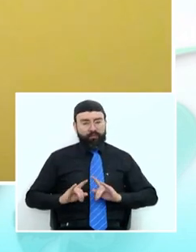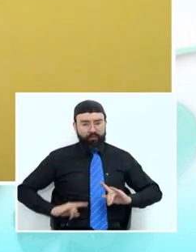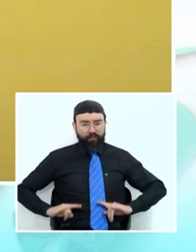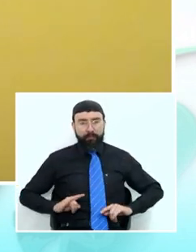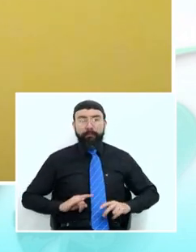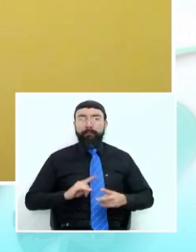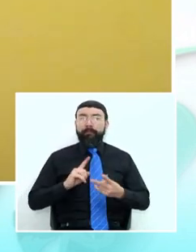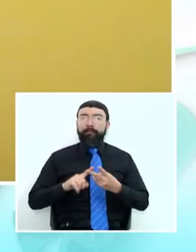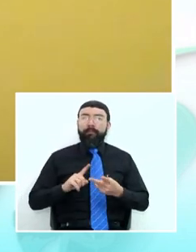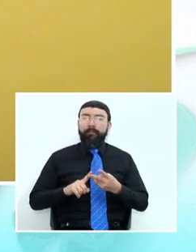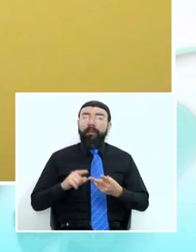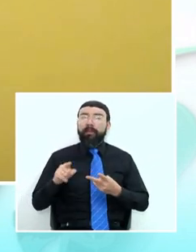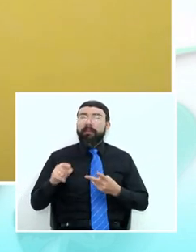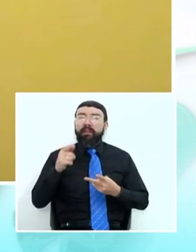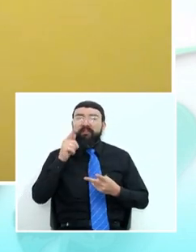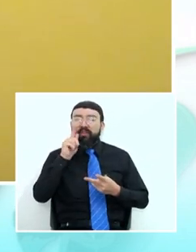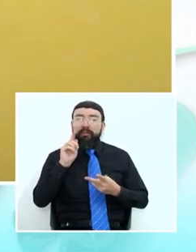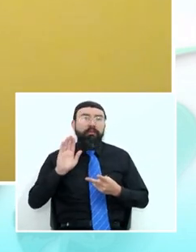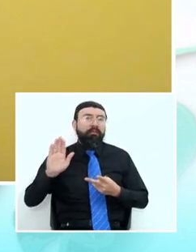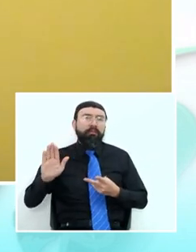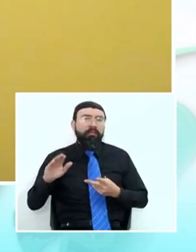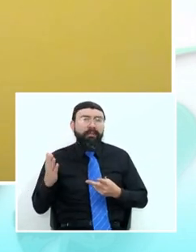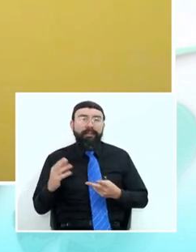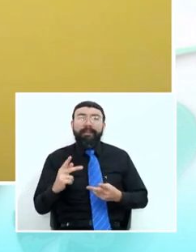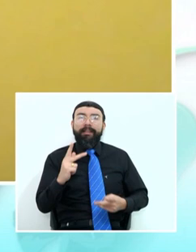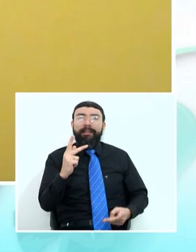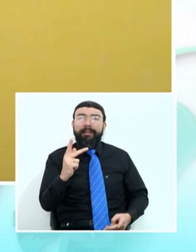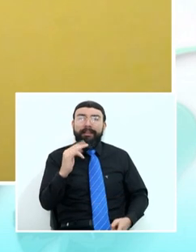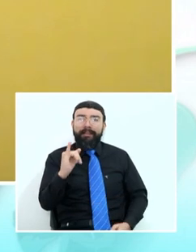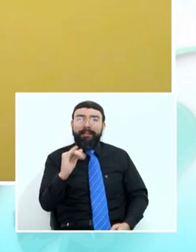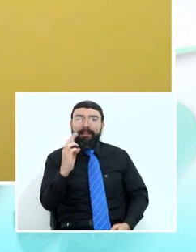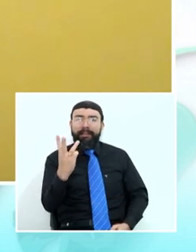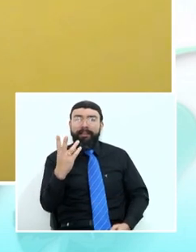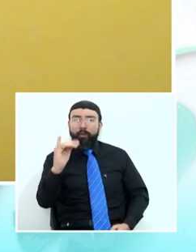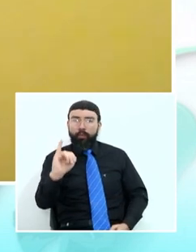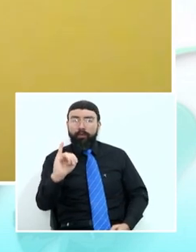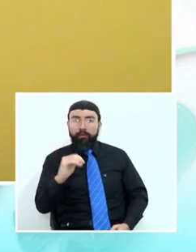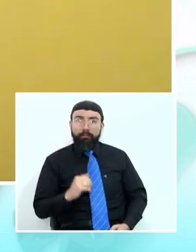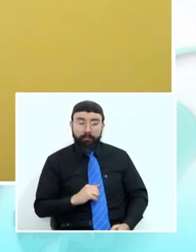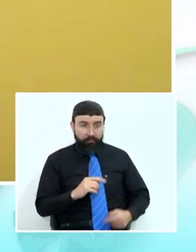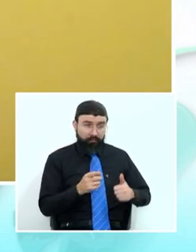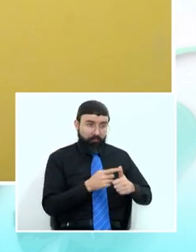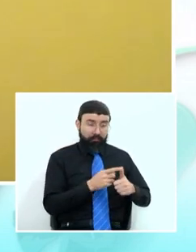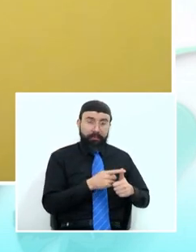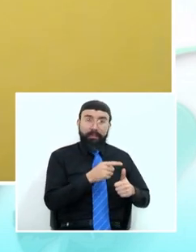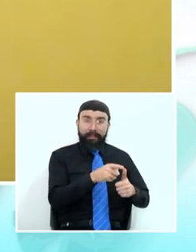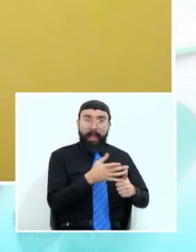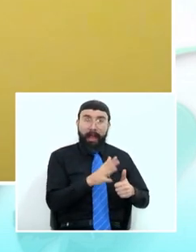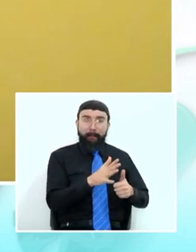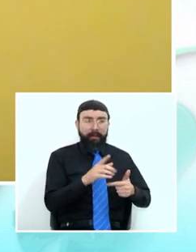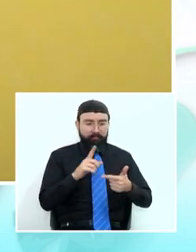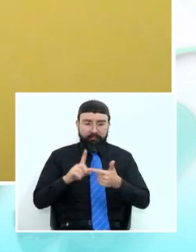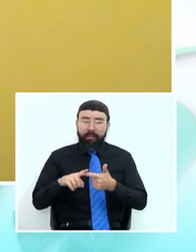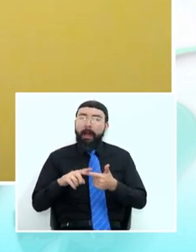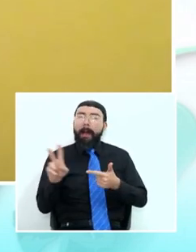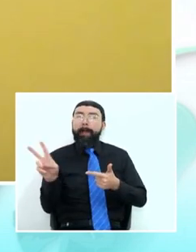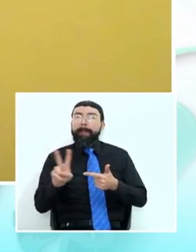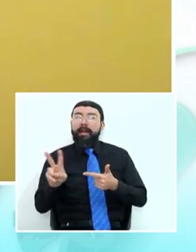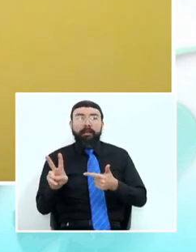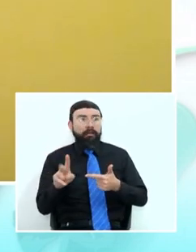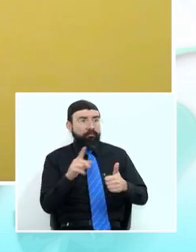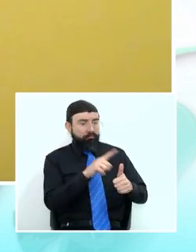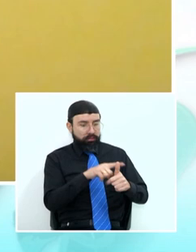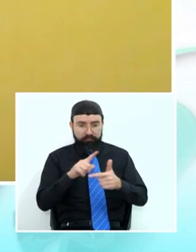de Nueva Zelanda, que es el famoso kiwi. Hay dos variedades, la amarilla y la verde. Cualquiera de las dos